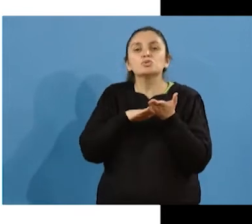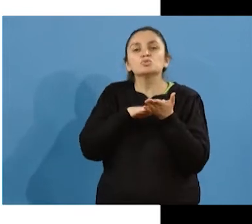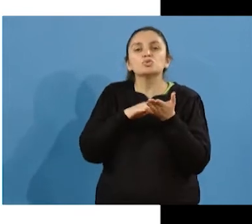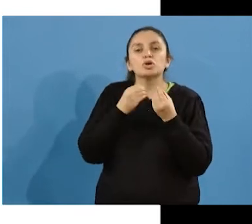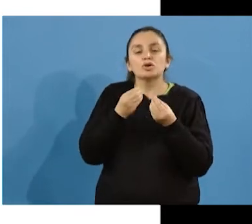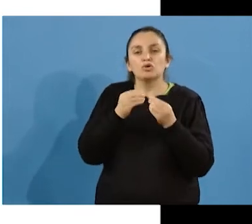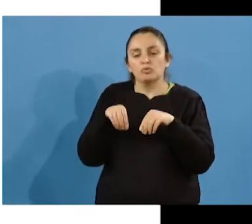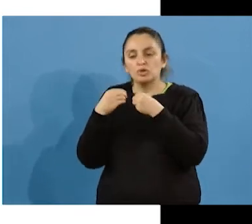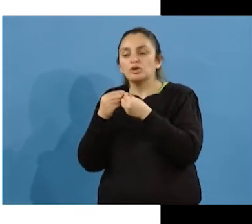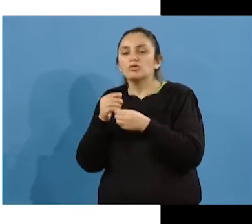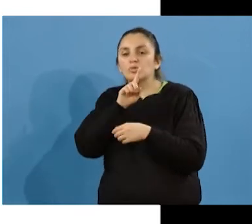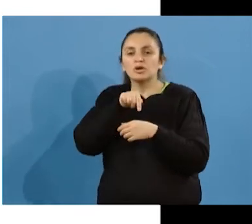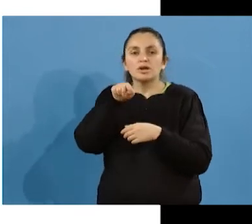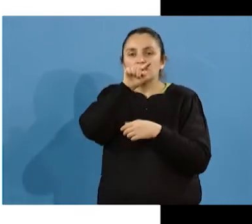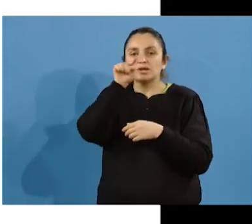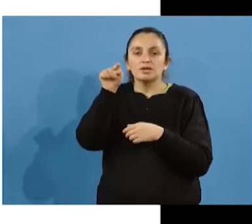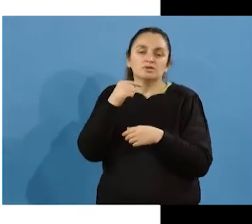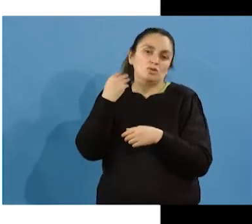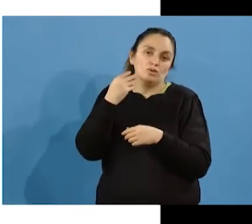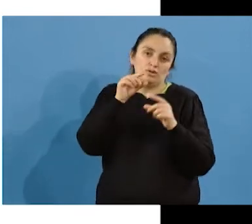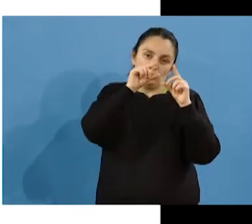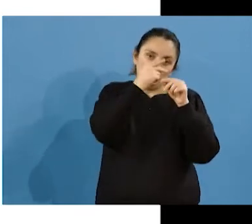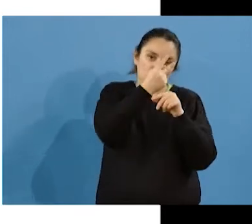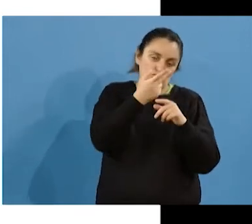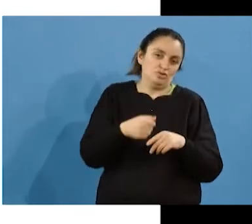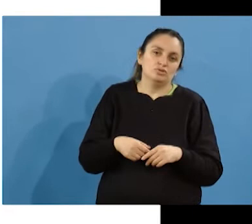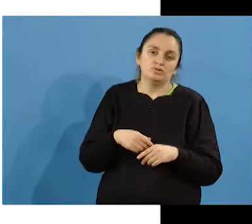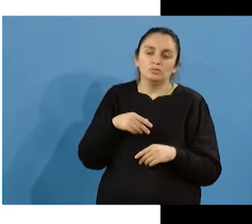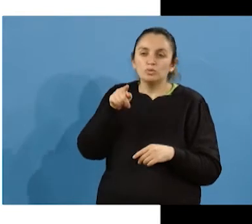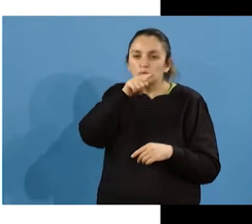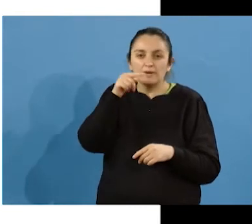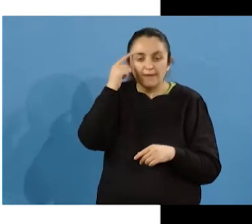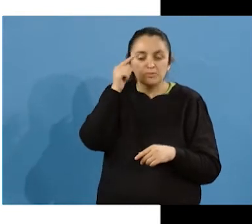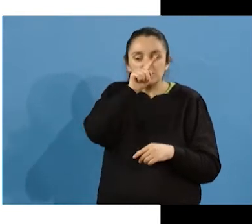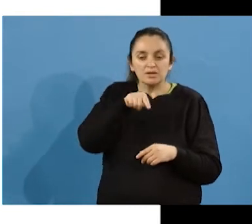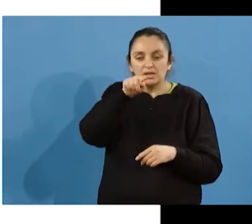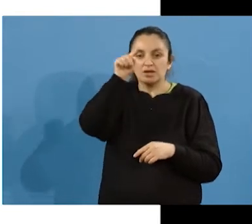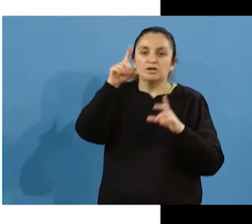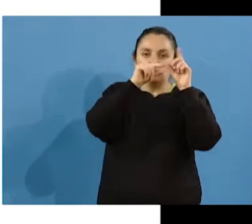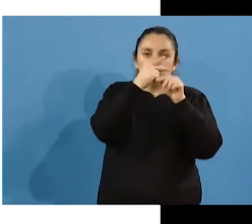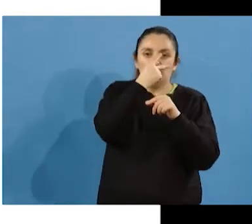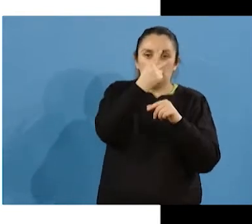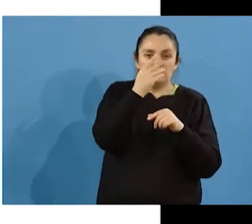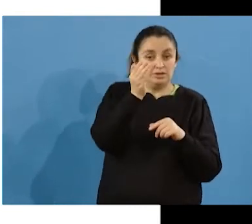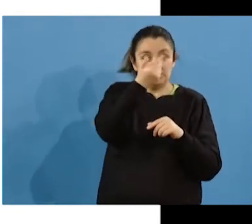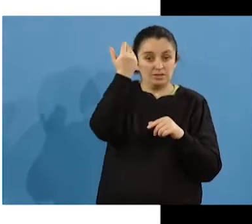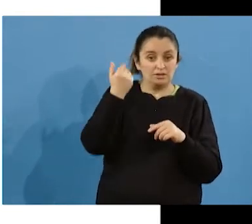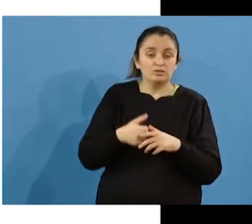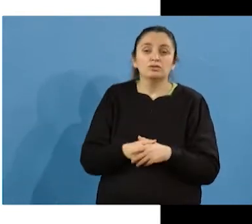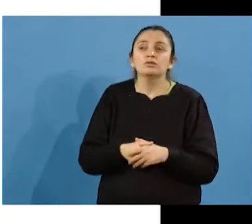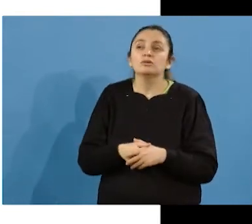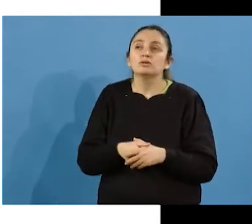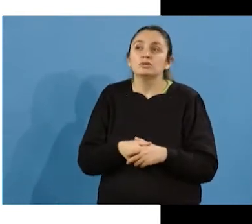caso raíces cuadradas fíjense y si yo le saco la raíz cuadrada 1 voy a obtener los resultados